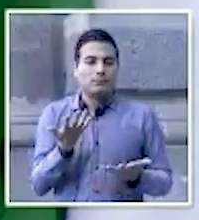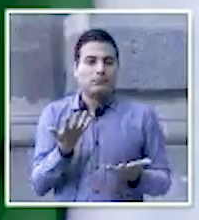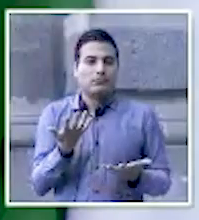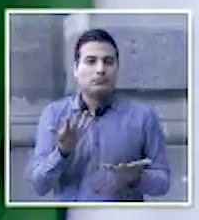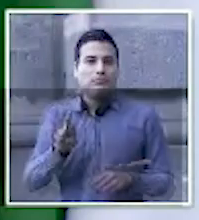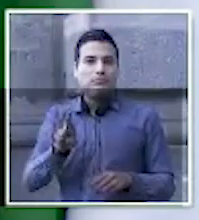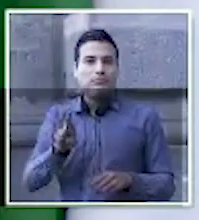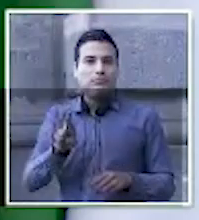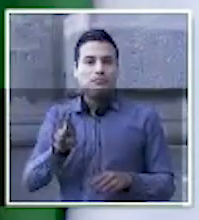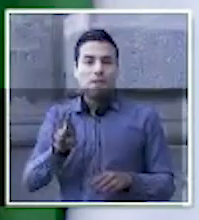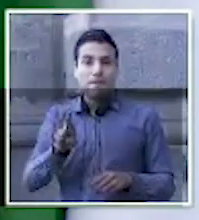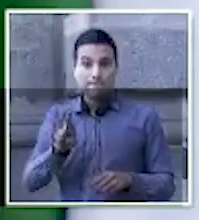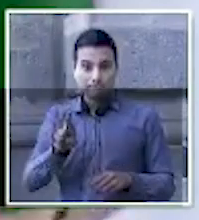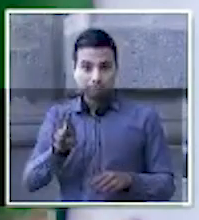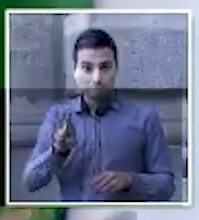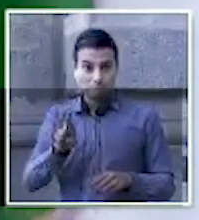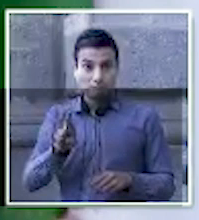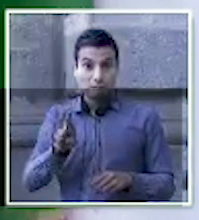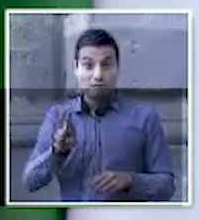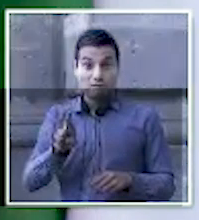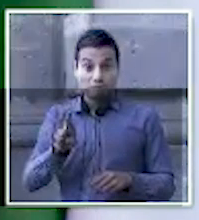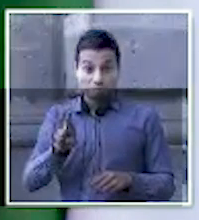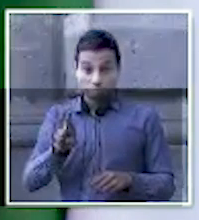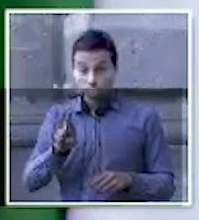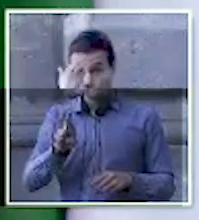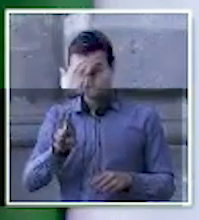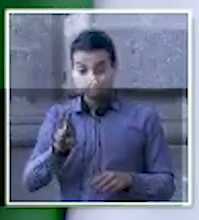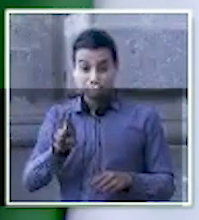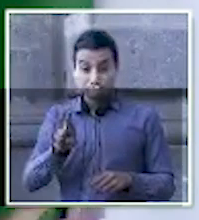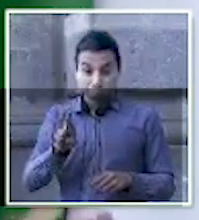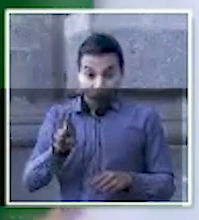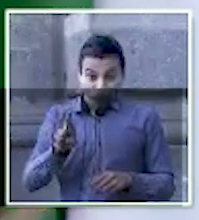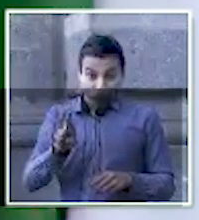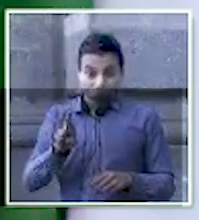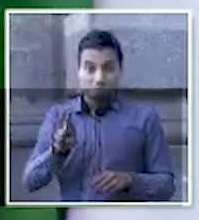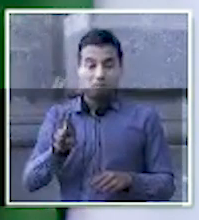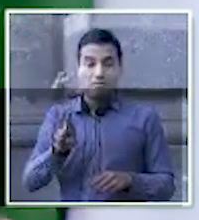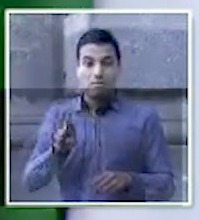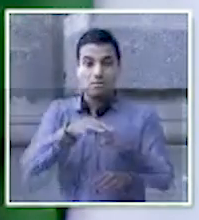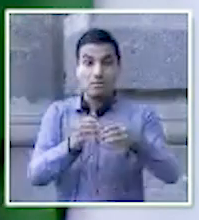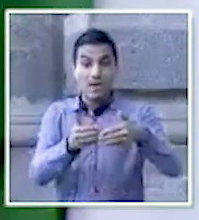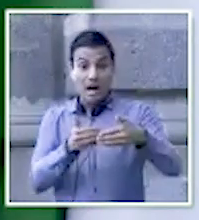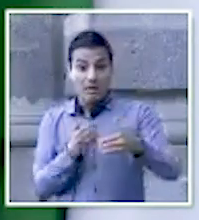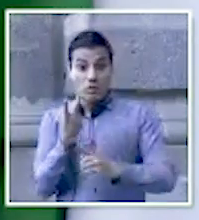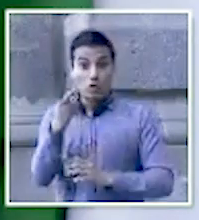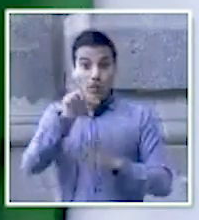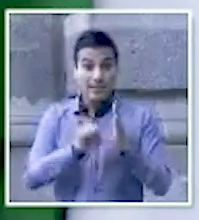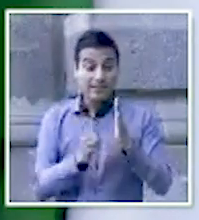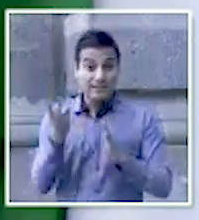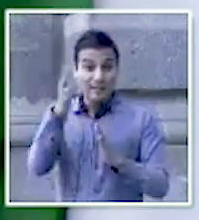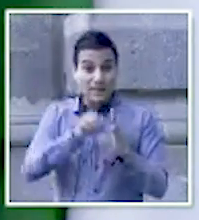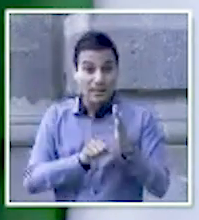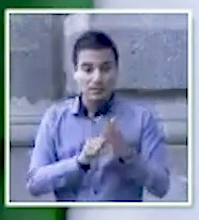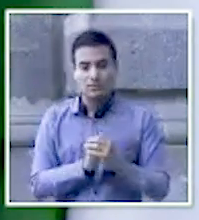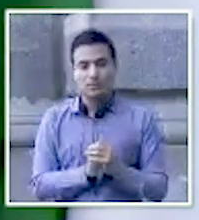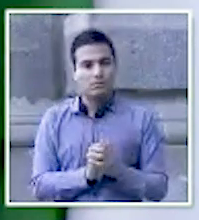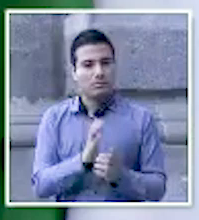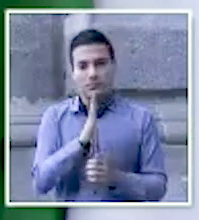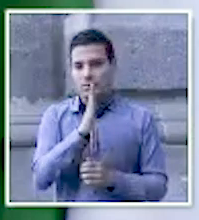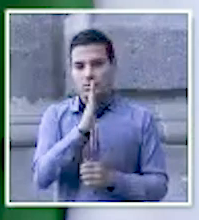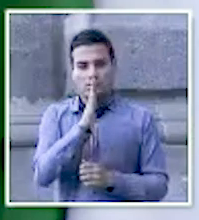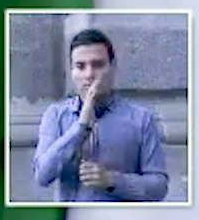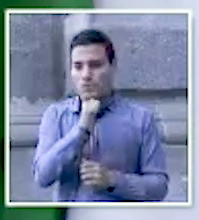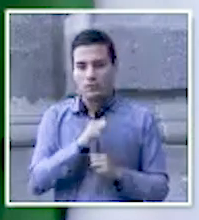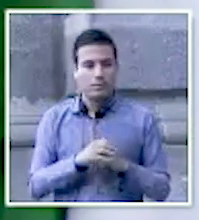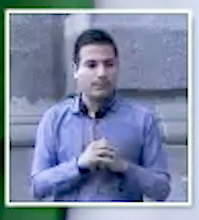lograr un voto informado los 2 meses de campaña o los 3 meses antes a una elección. O sea, un voto informado va muchísimo más